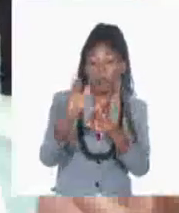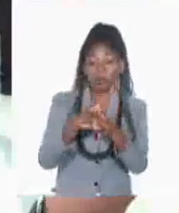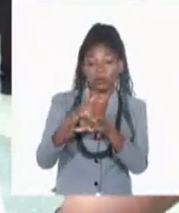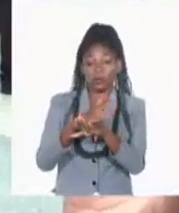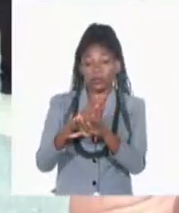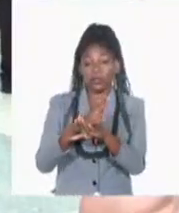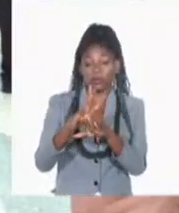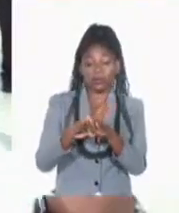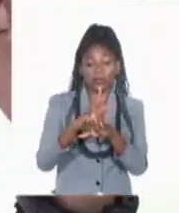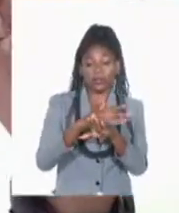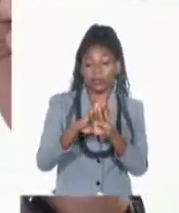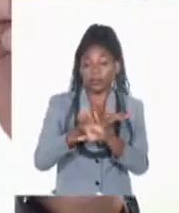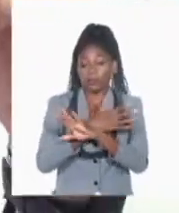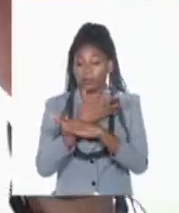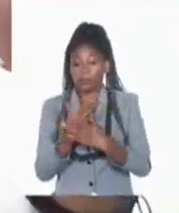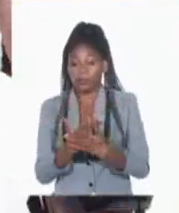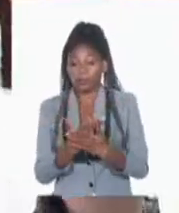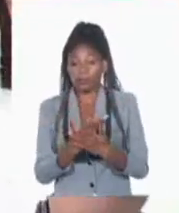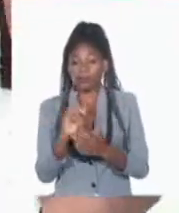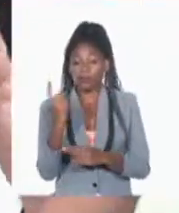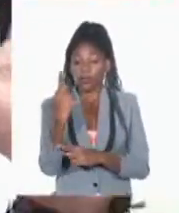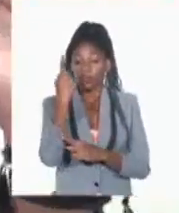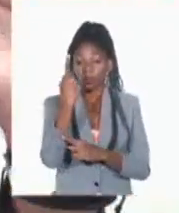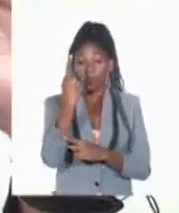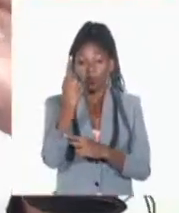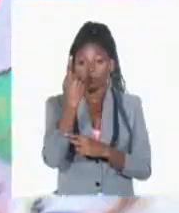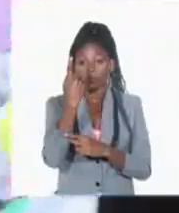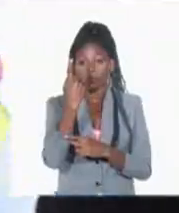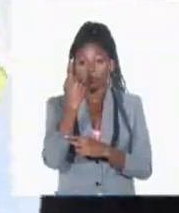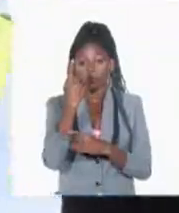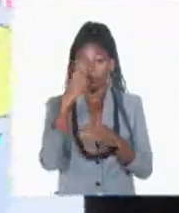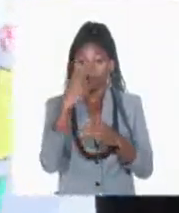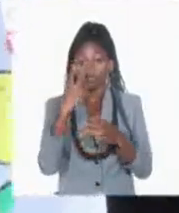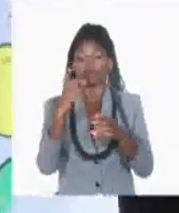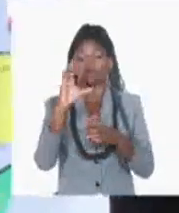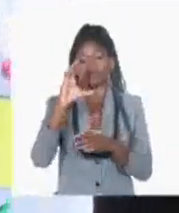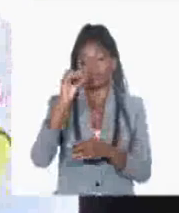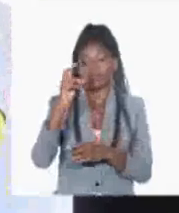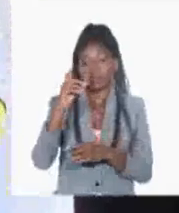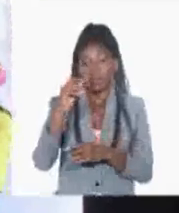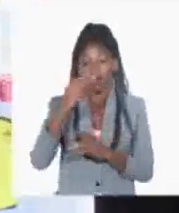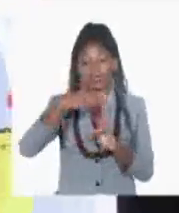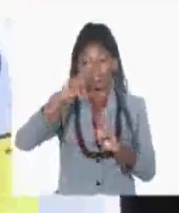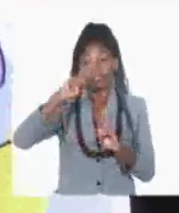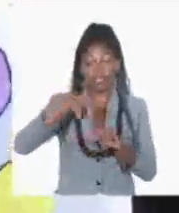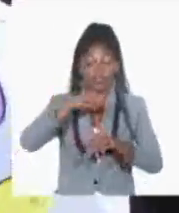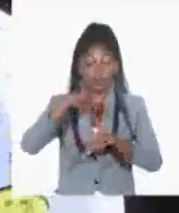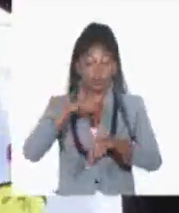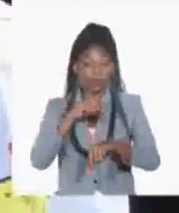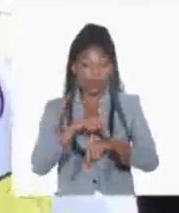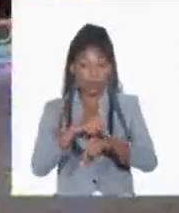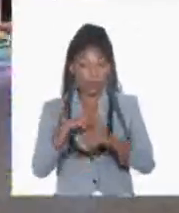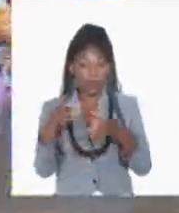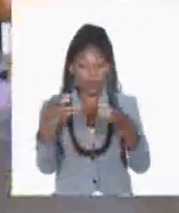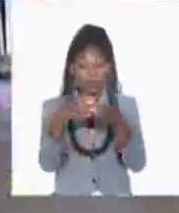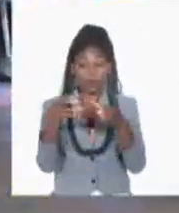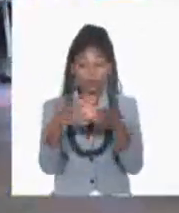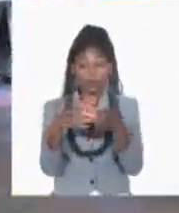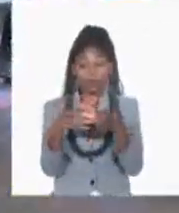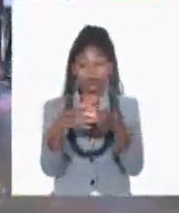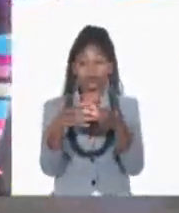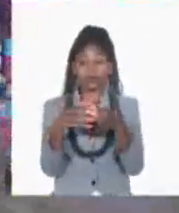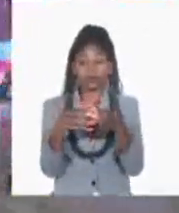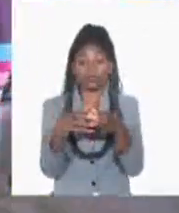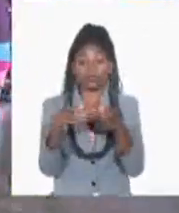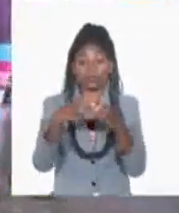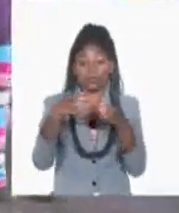estilos confluye en una sola herramienta, que es el clown. Teatro Tiempo, la guerrilla de teatreros, Alas de Cuba, Andante, el colectivo